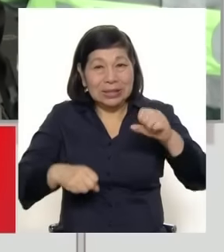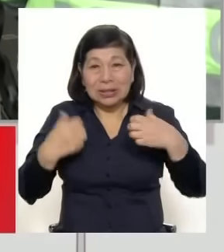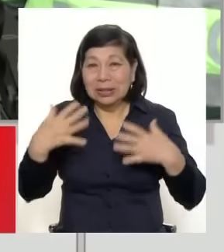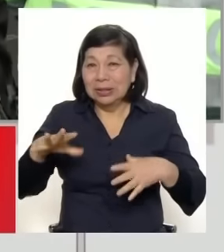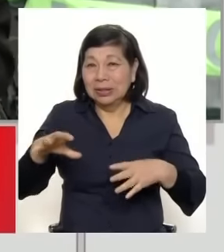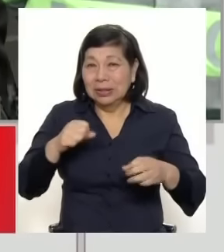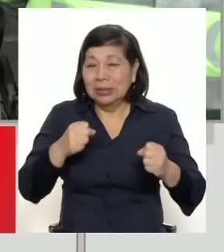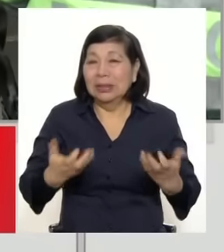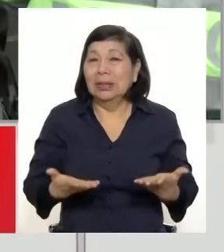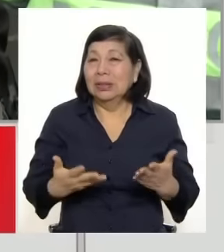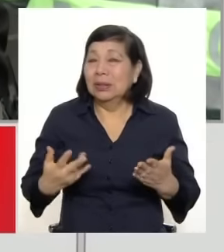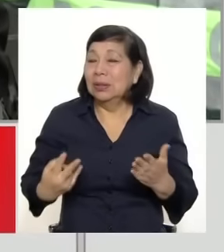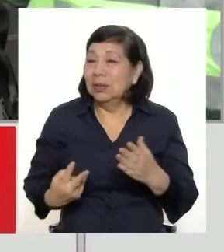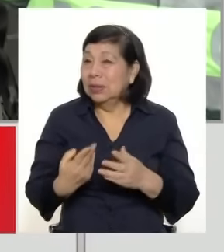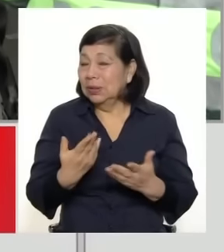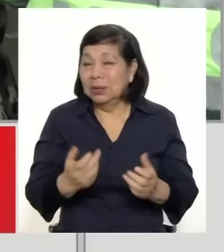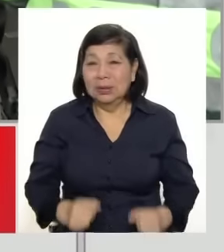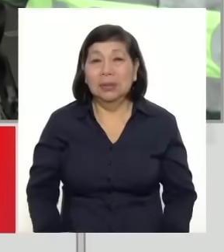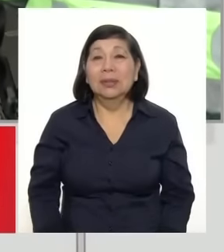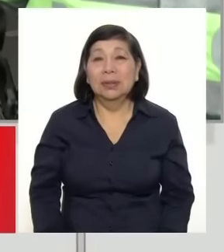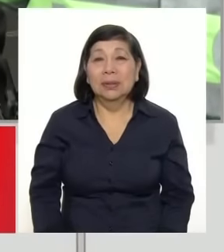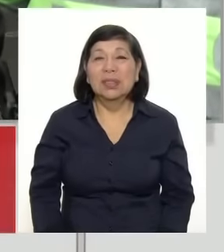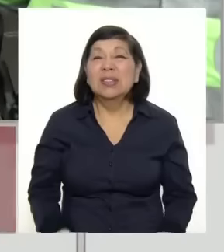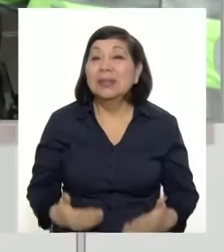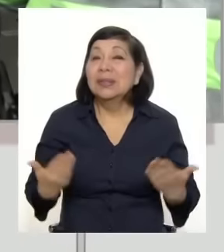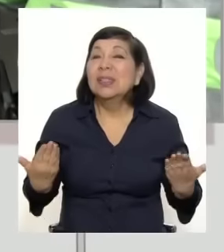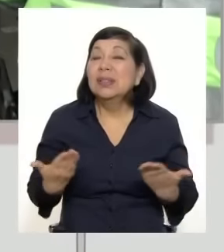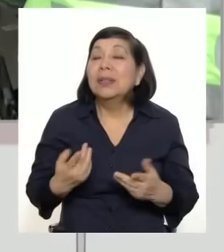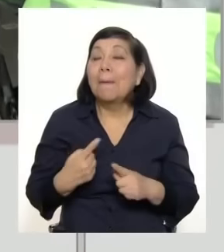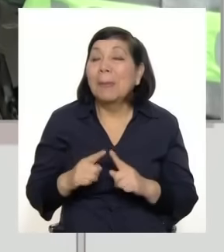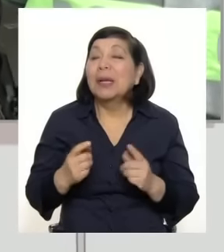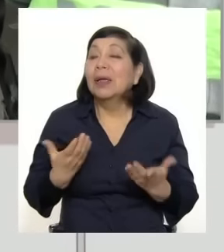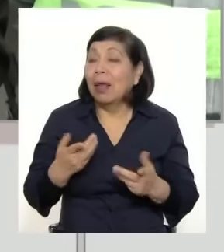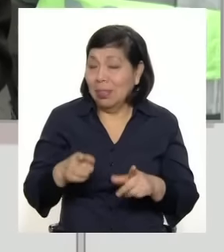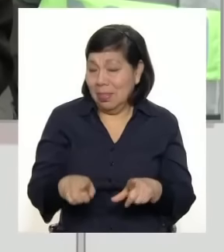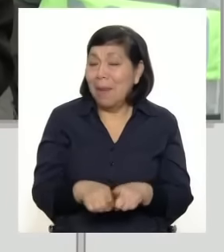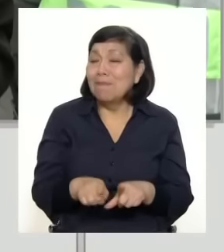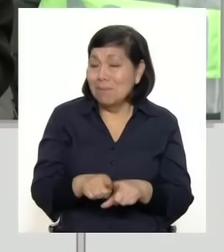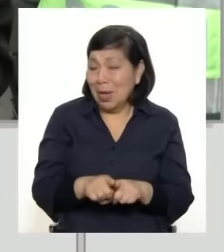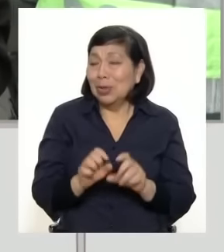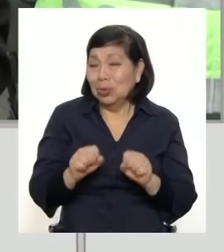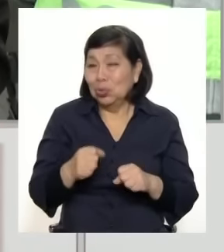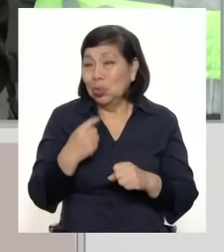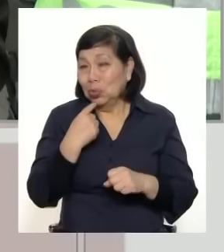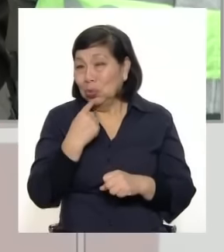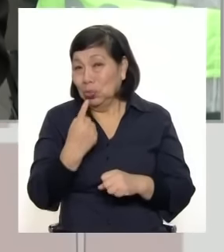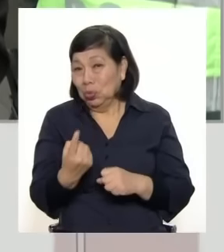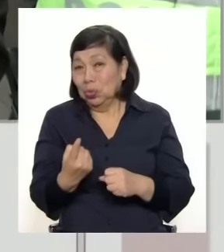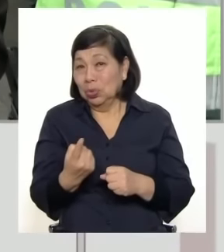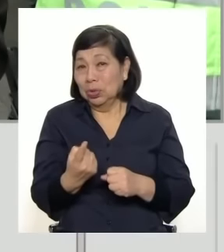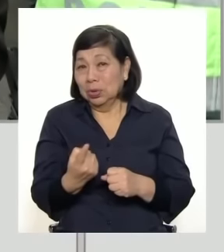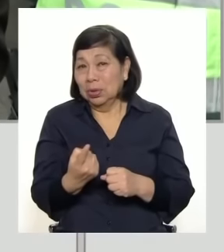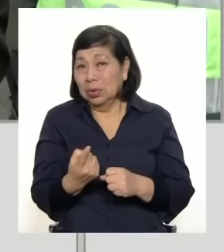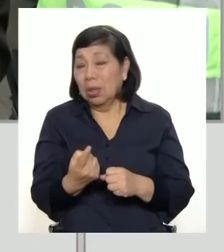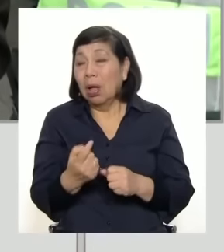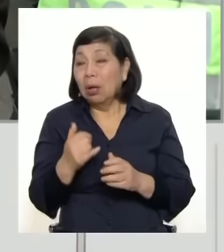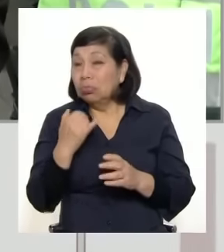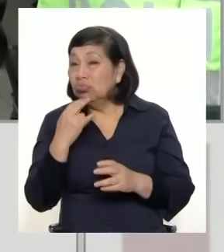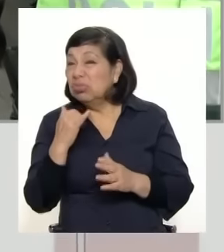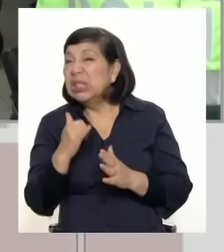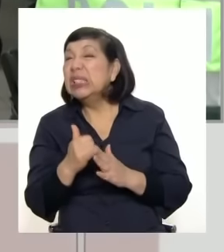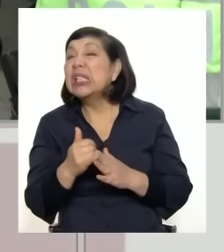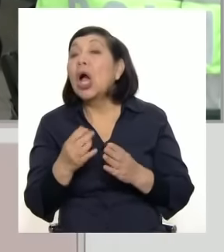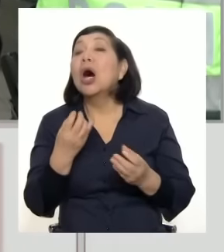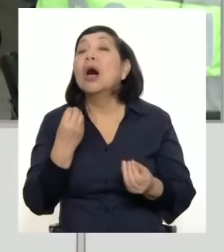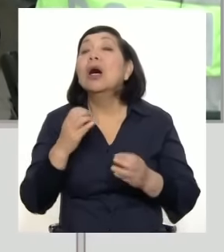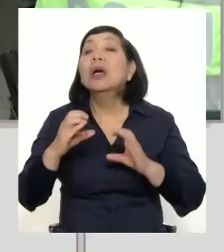incautados. Entonces estamos cortando la comunicación a través de estos medios, pero también tenemos que incidir en las correas de transmisión de